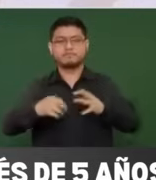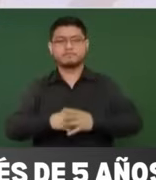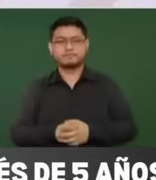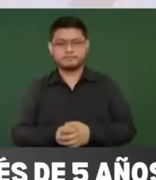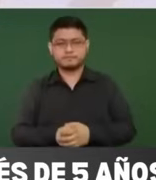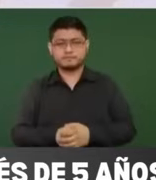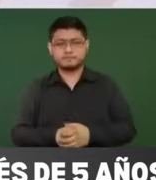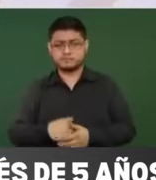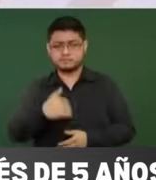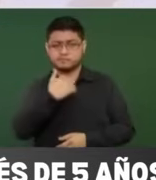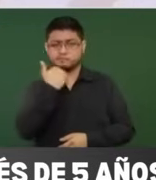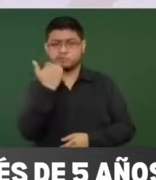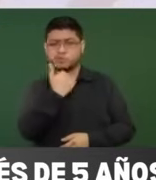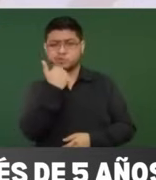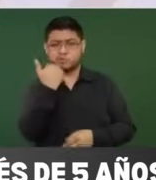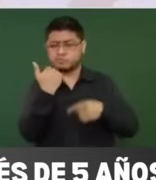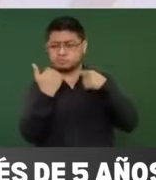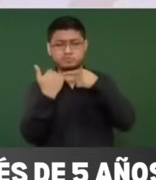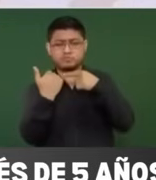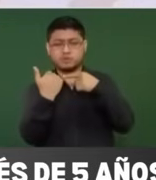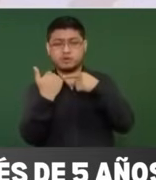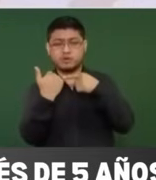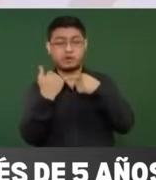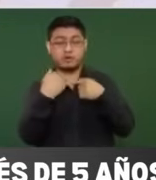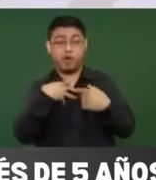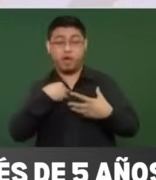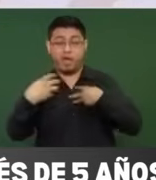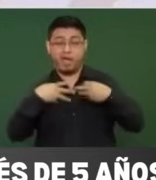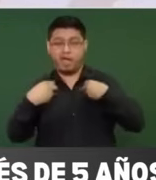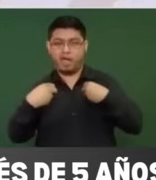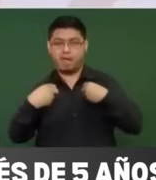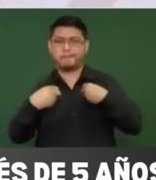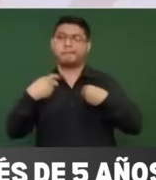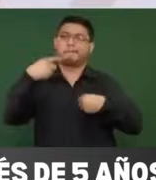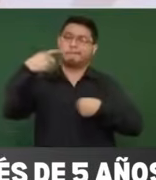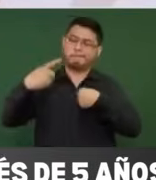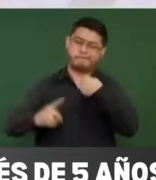La corrupción no es una pandemia, es una peste,